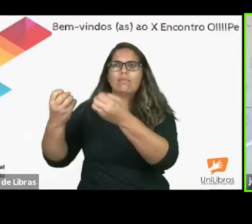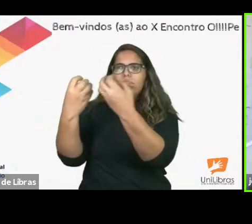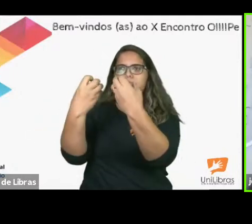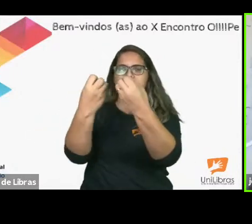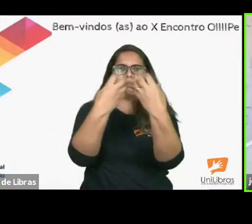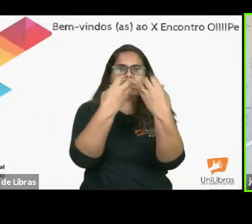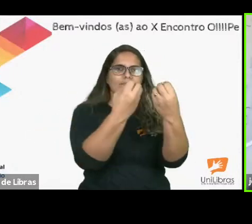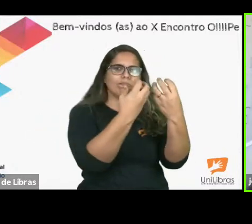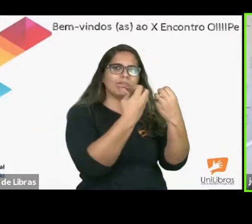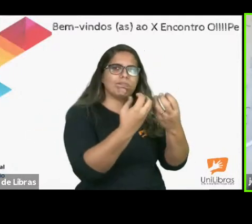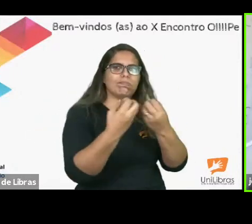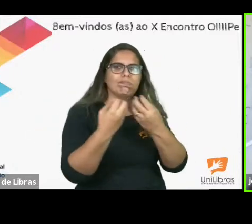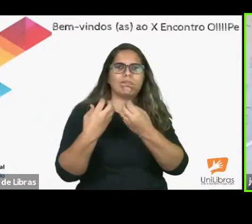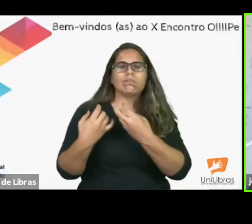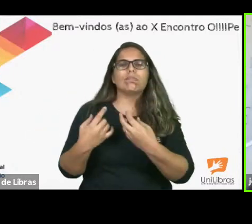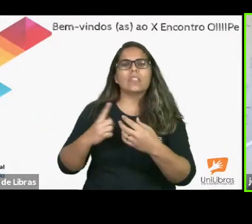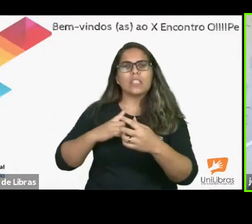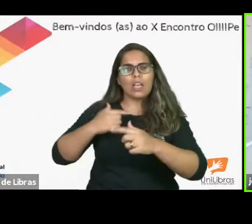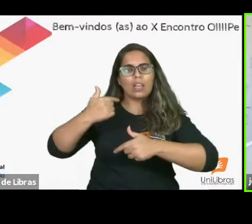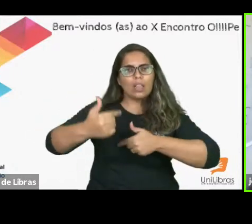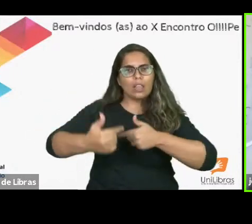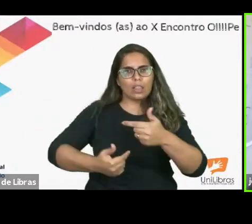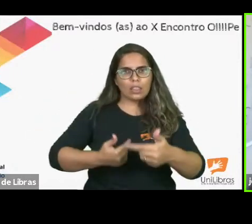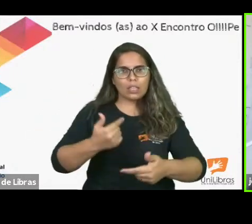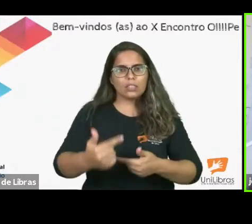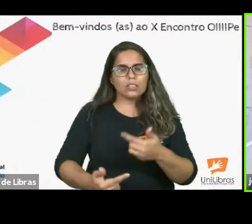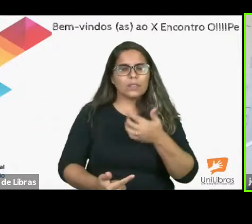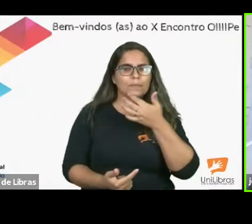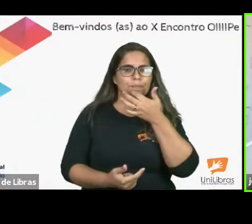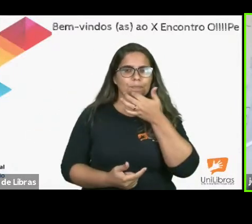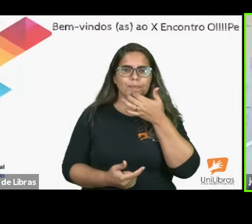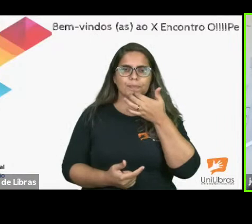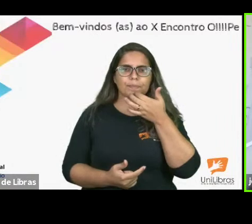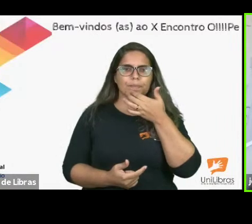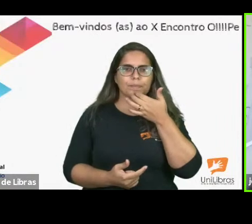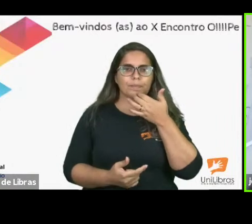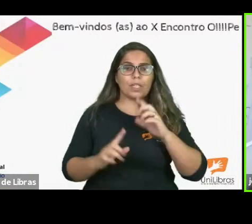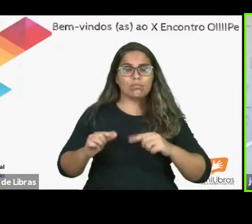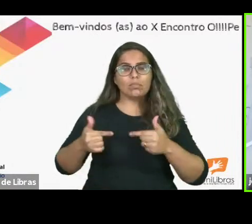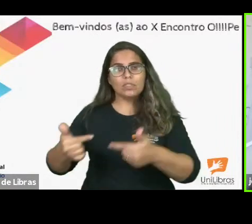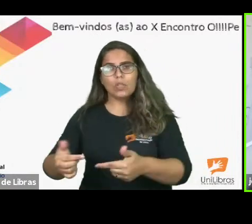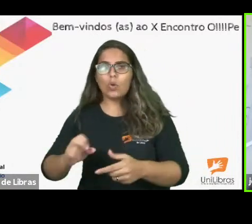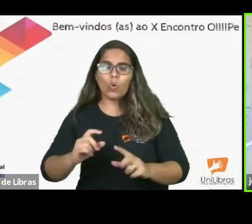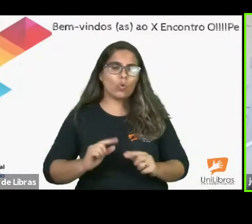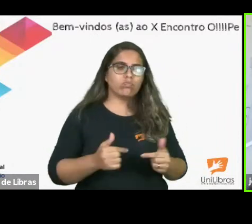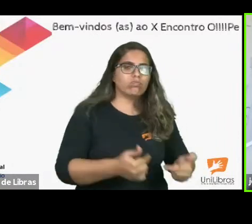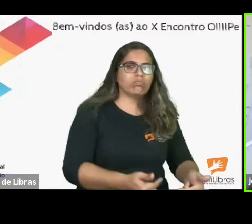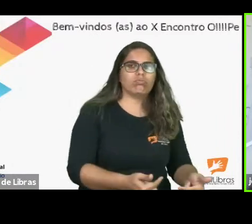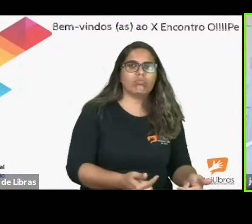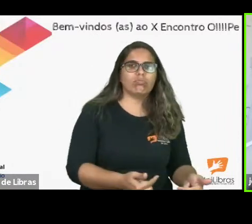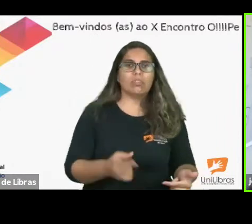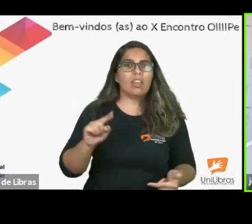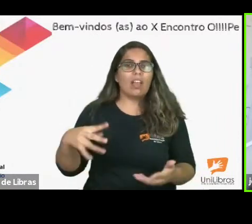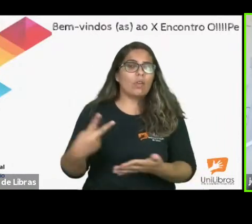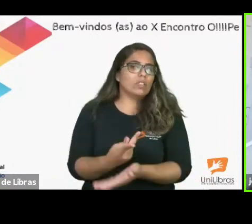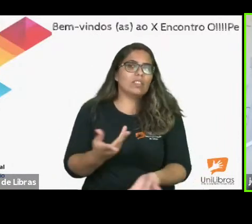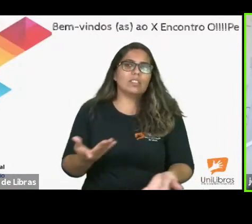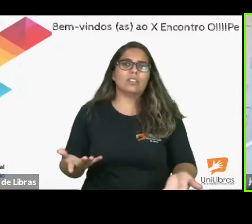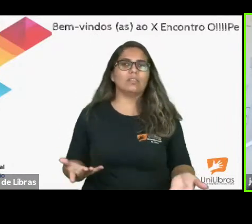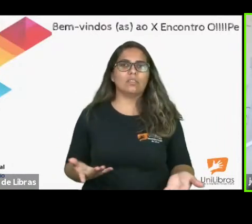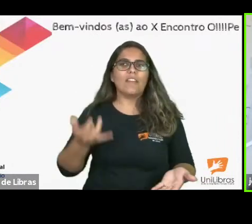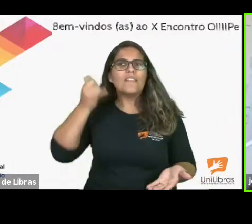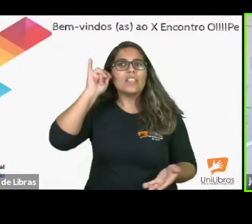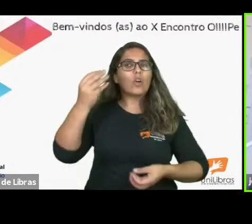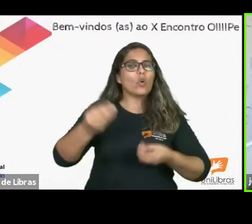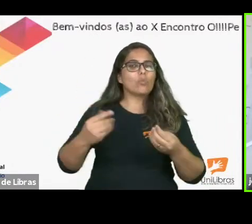se intencionan o que no se intencionan. Va a ocurrir, es inevitable.